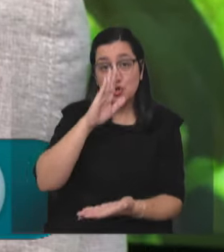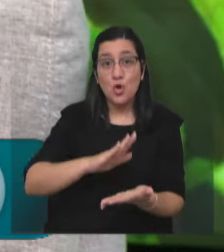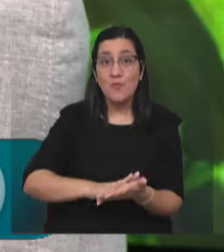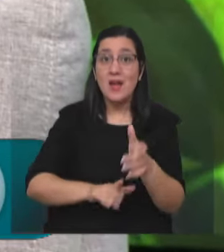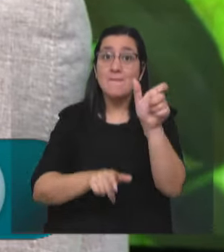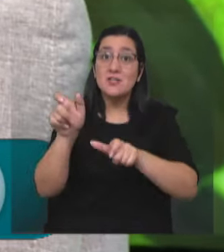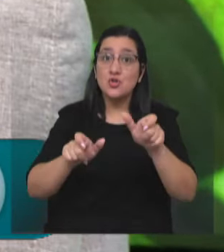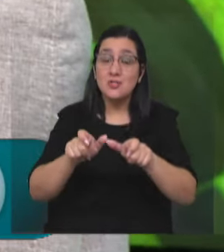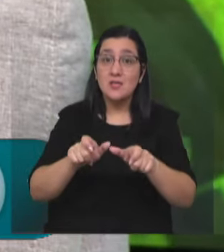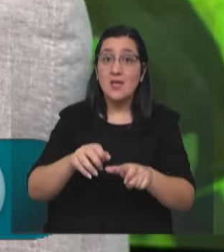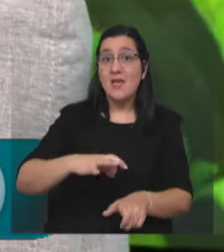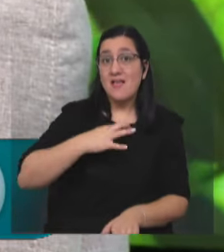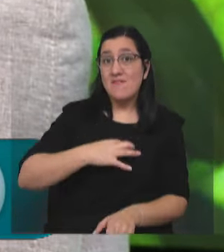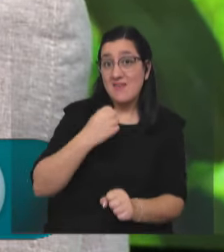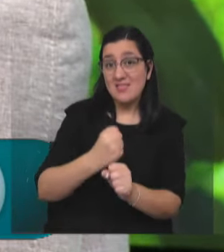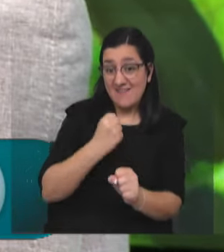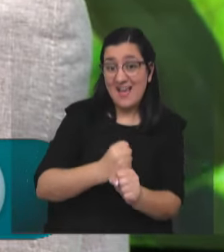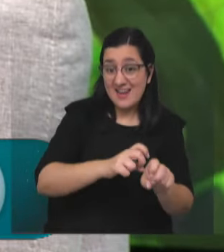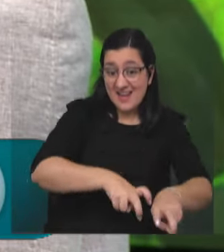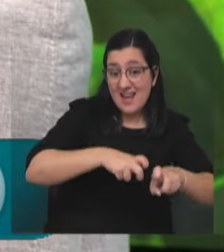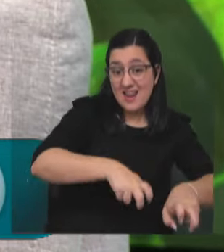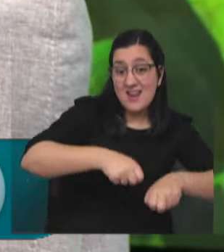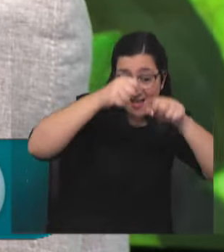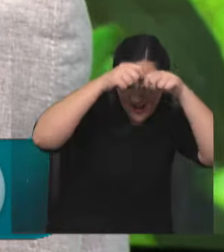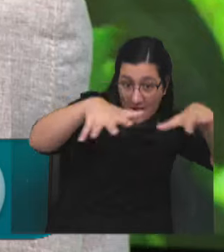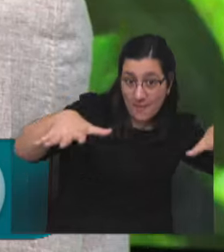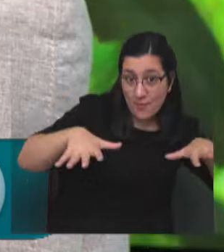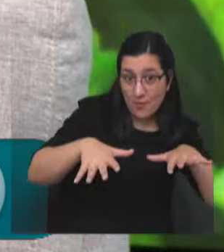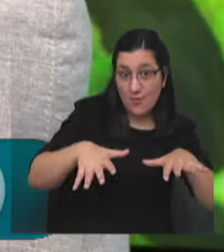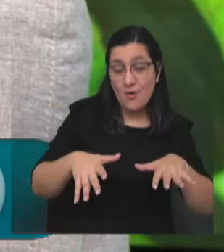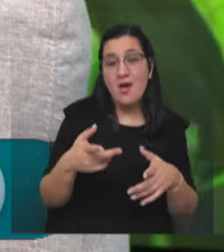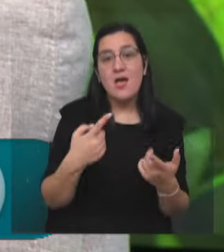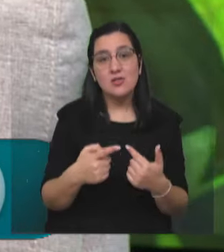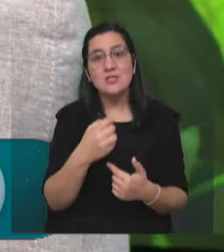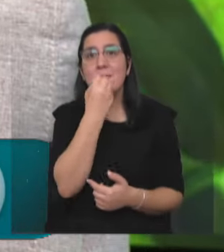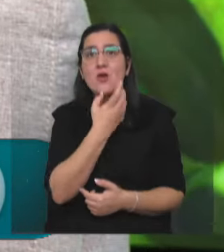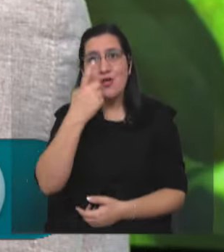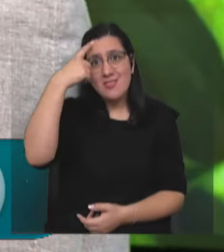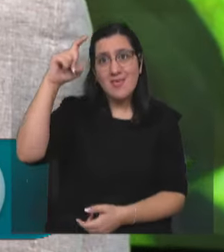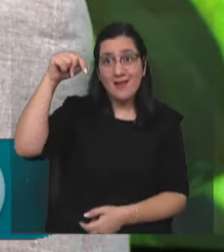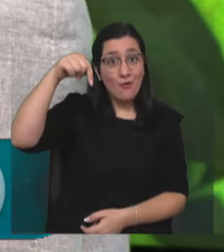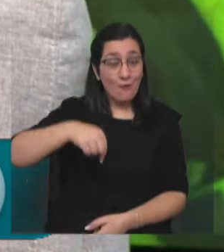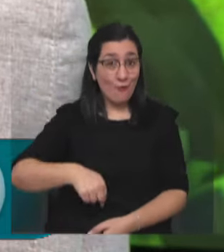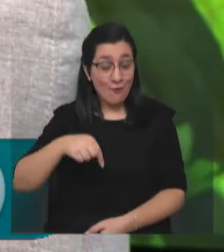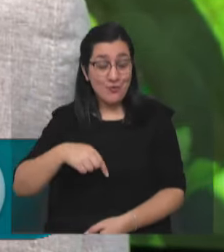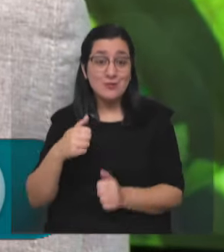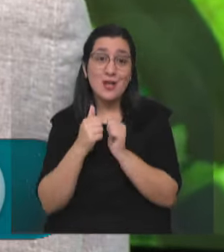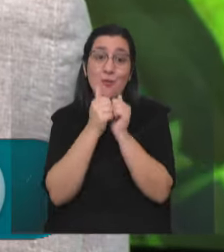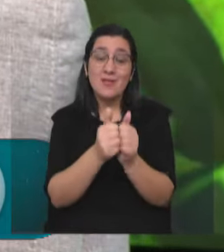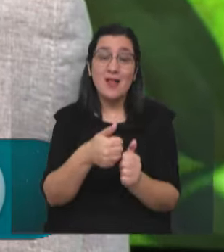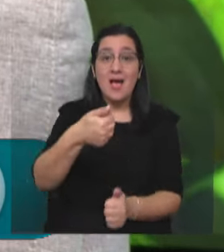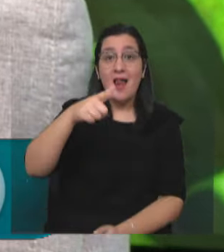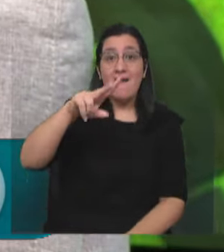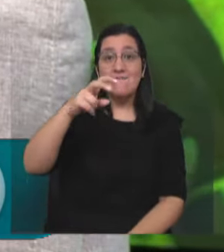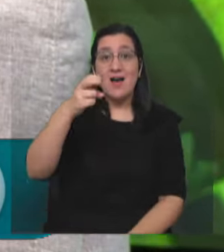de producir sus alimentos, y esa es su forma de vida y su sustento. Y bueno, qué mejor idea que hoy nos acompañara, bueno, con